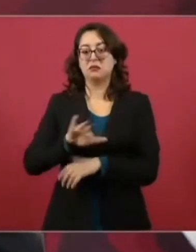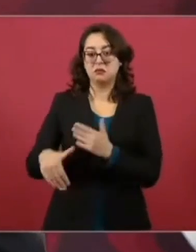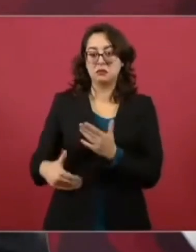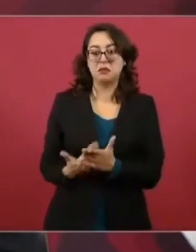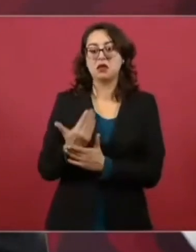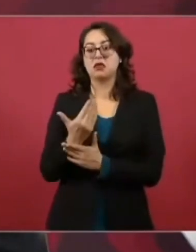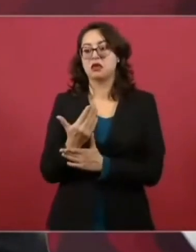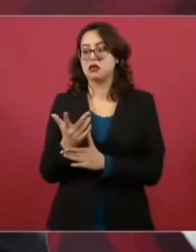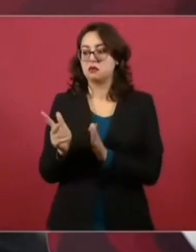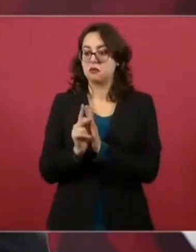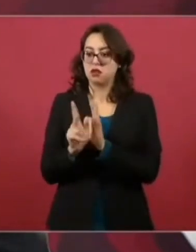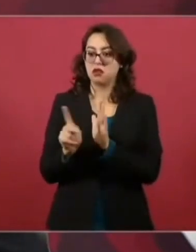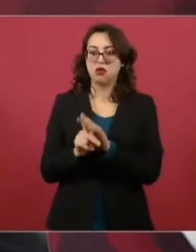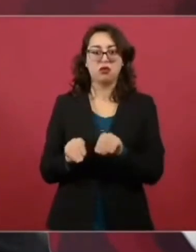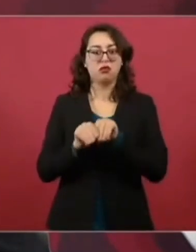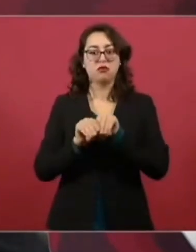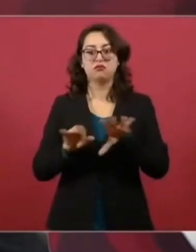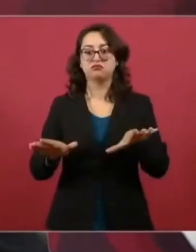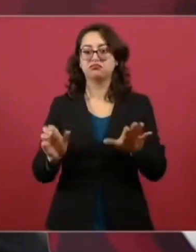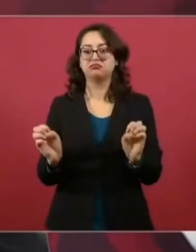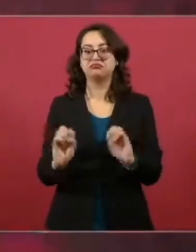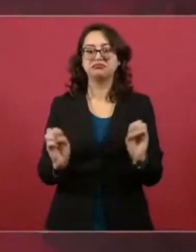Echeverría tampoco.